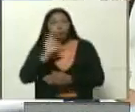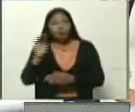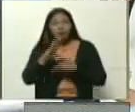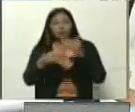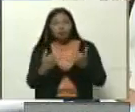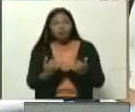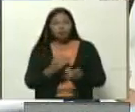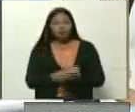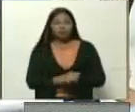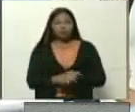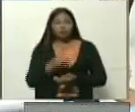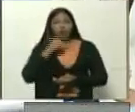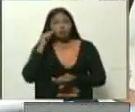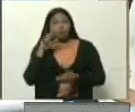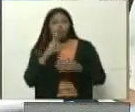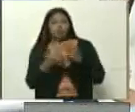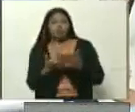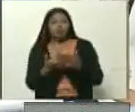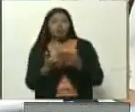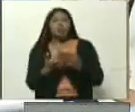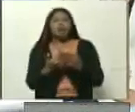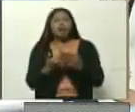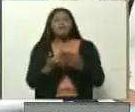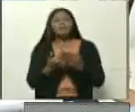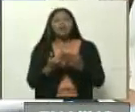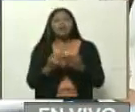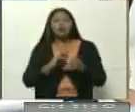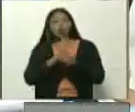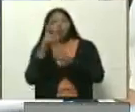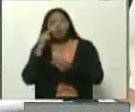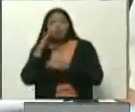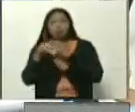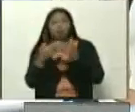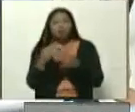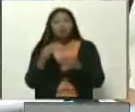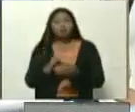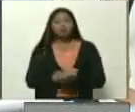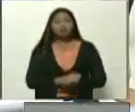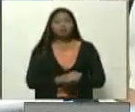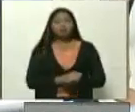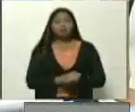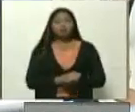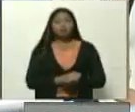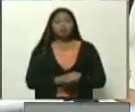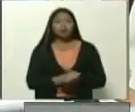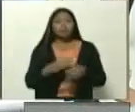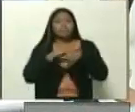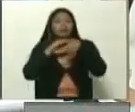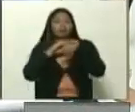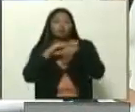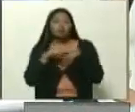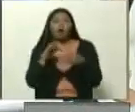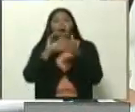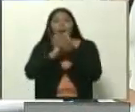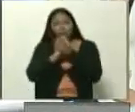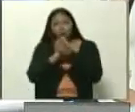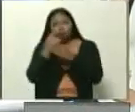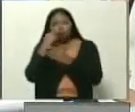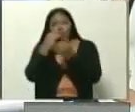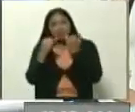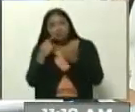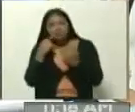que se han exacerbado por la pandemia del coronavirus 19. Excelentísimo ministro y amigo, permítame